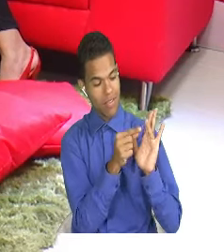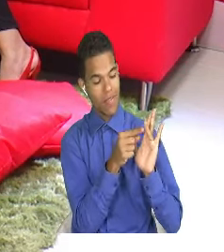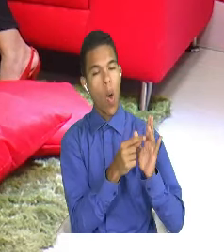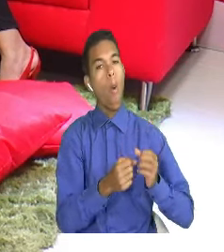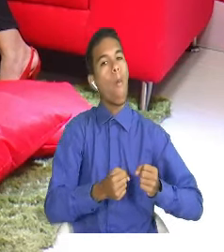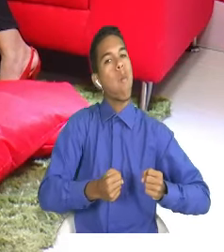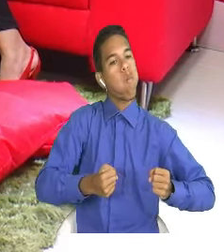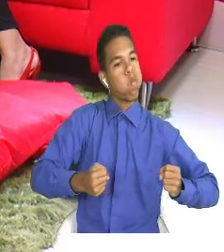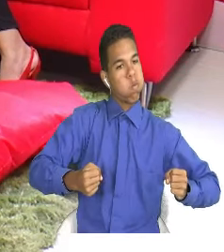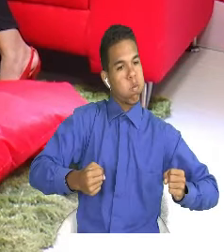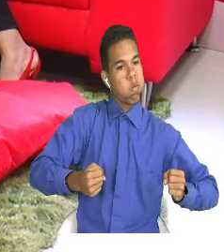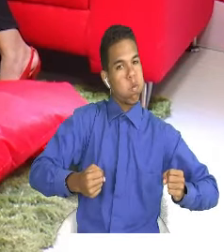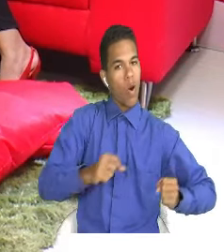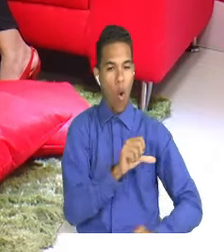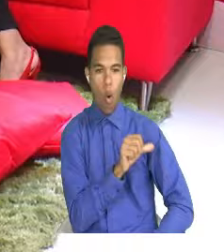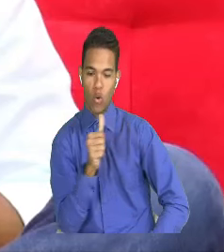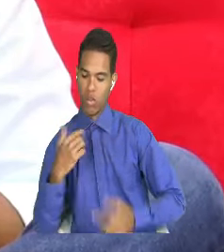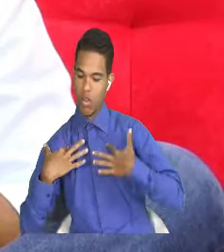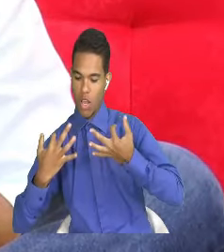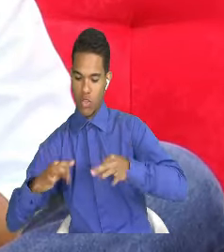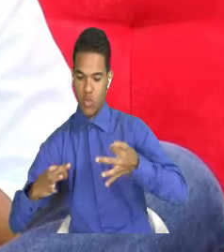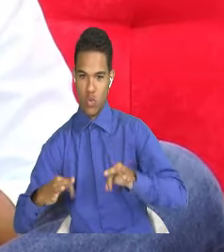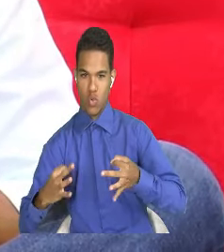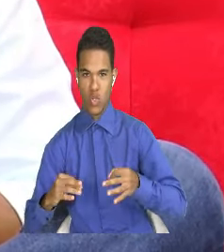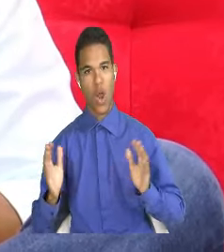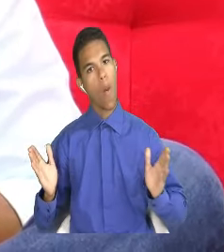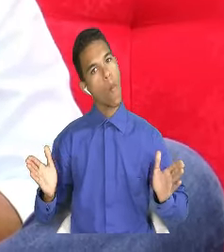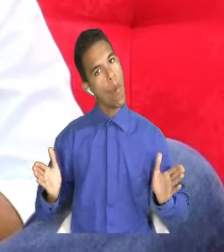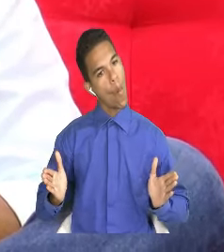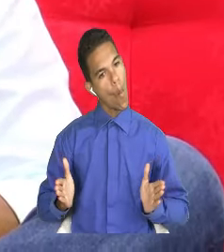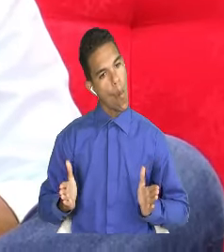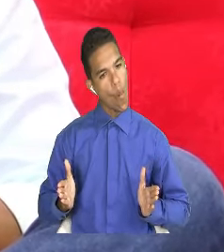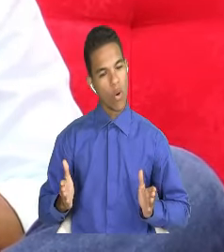soltera? ¿La cadera?